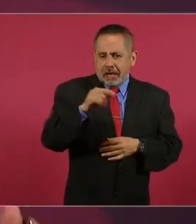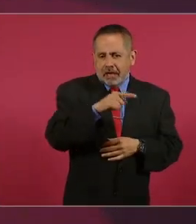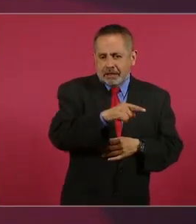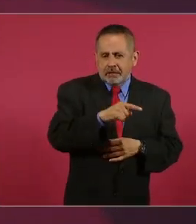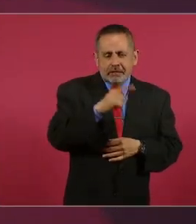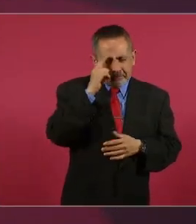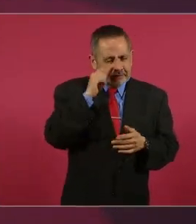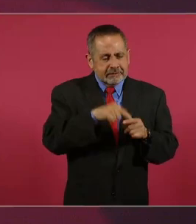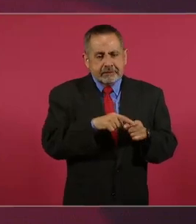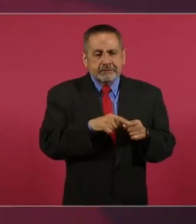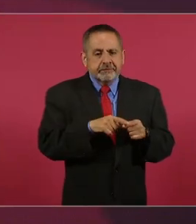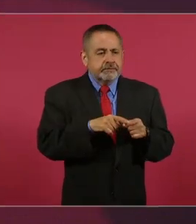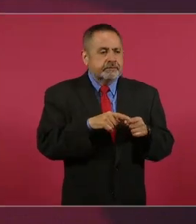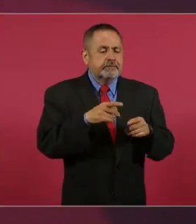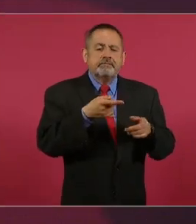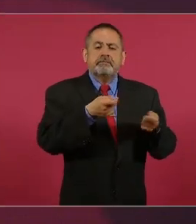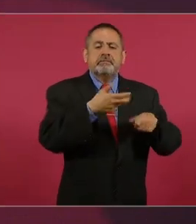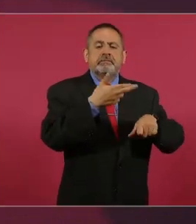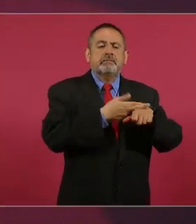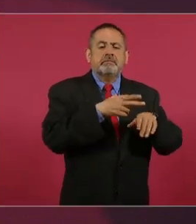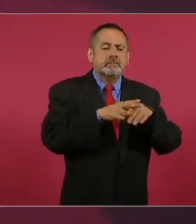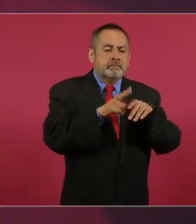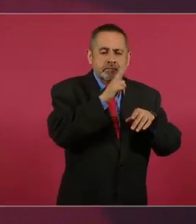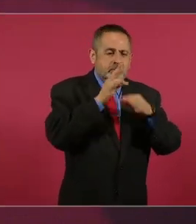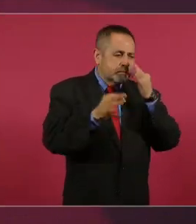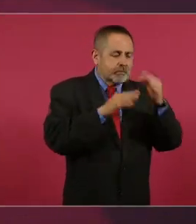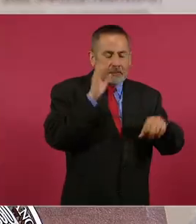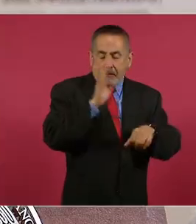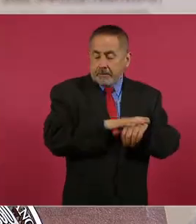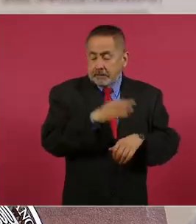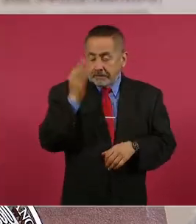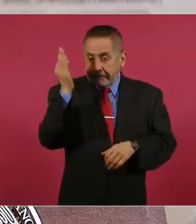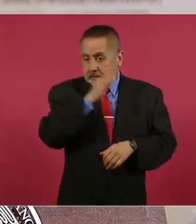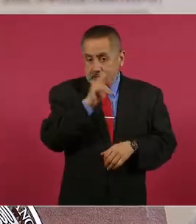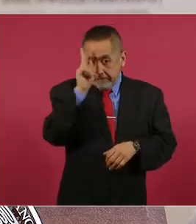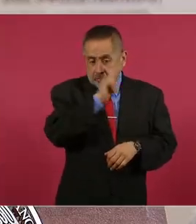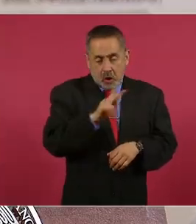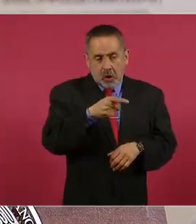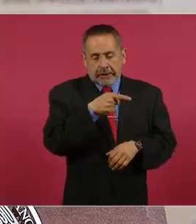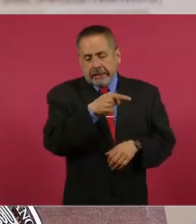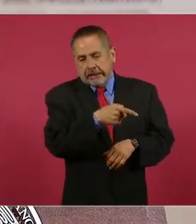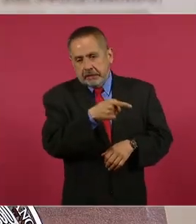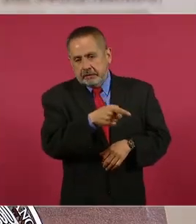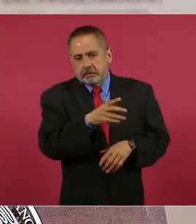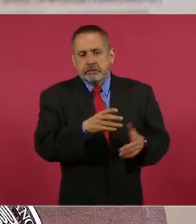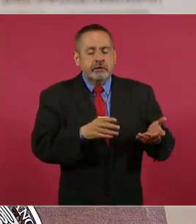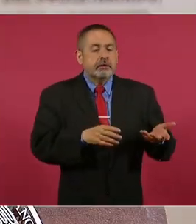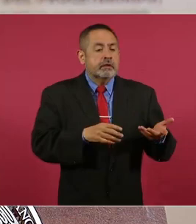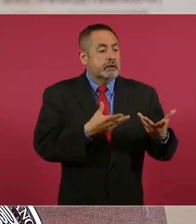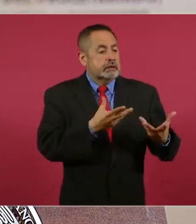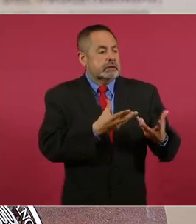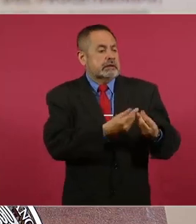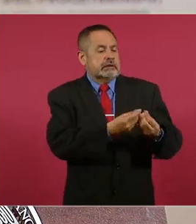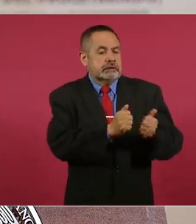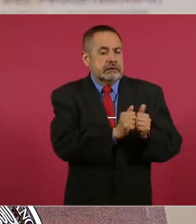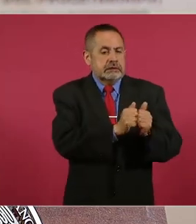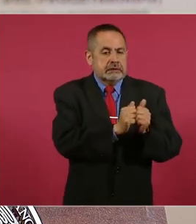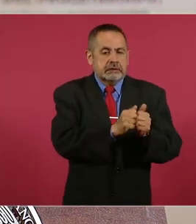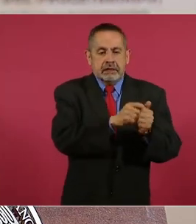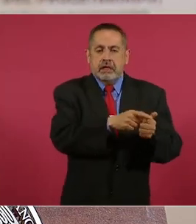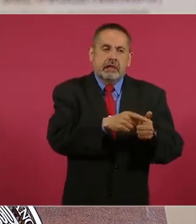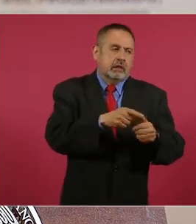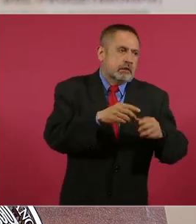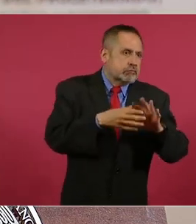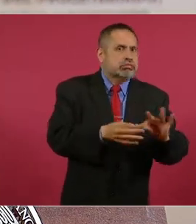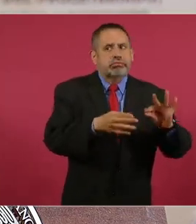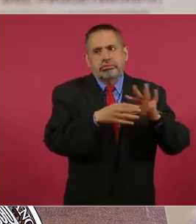los productores de noticias falsas más grandes de este país. Y él es colaborador, por supuesto, y no se cansa de